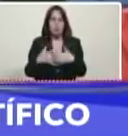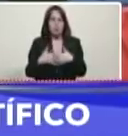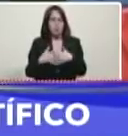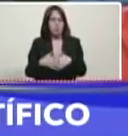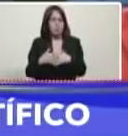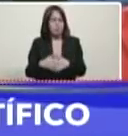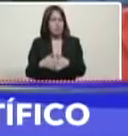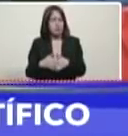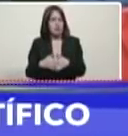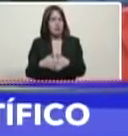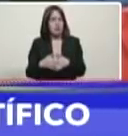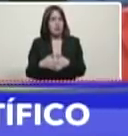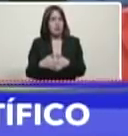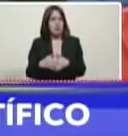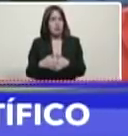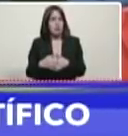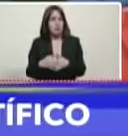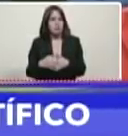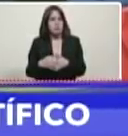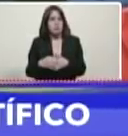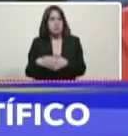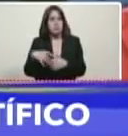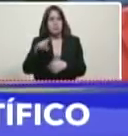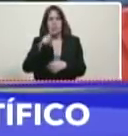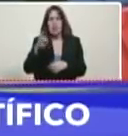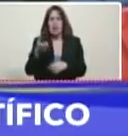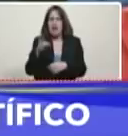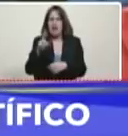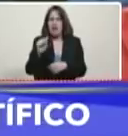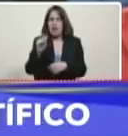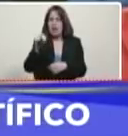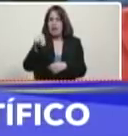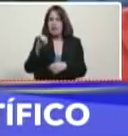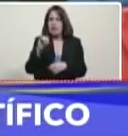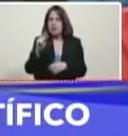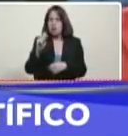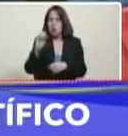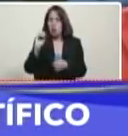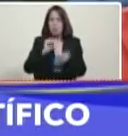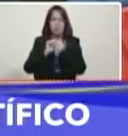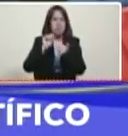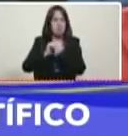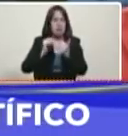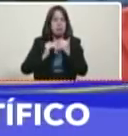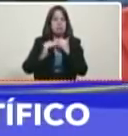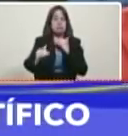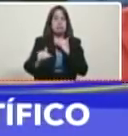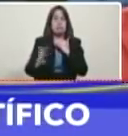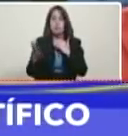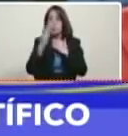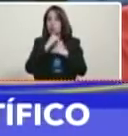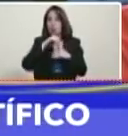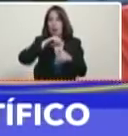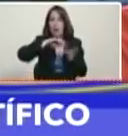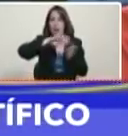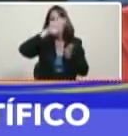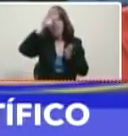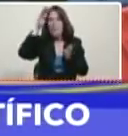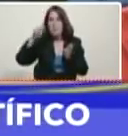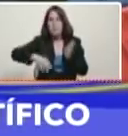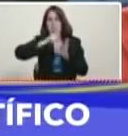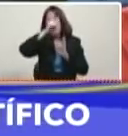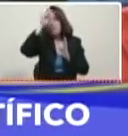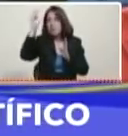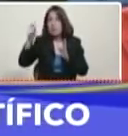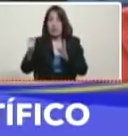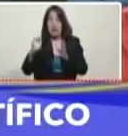de granito de Venezuela, la mayoría de esa empresa está en Miranda. Miranda no tiene minas de granito, pero trata el granito, se trata